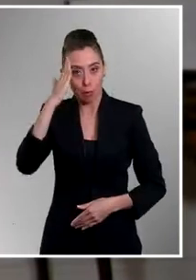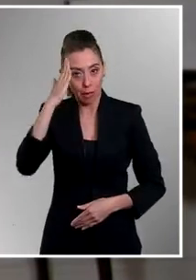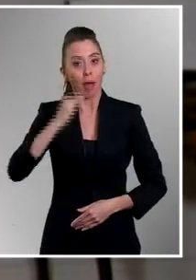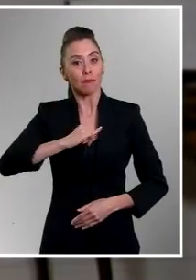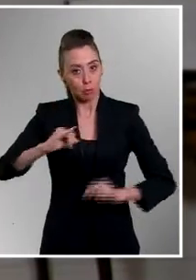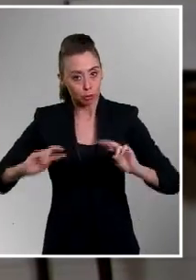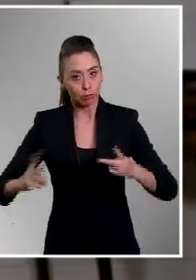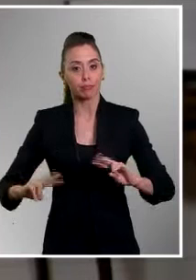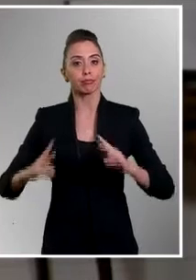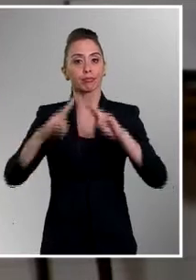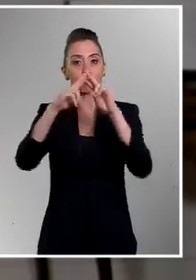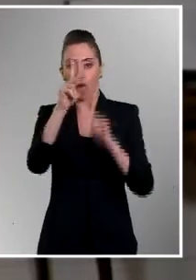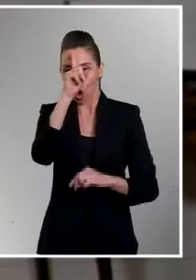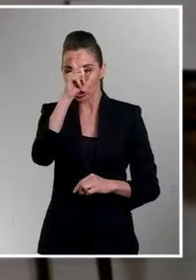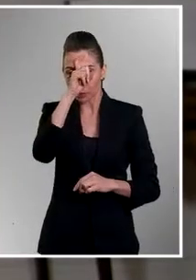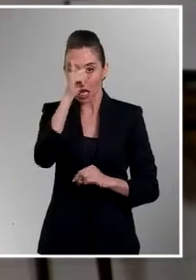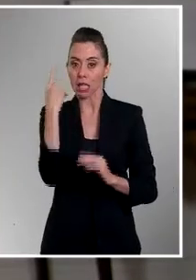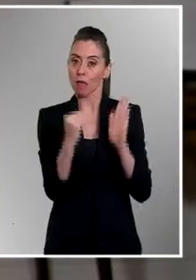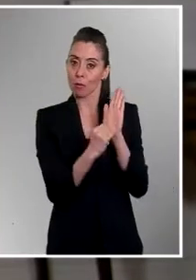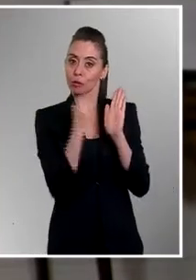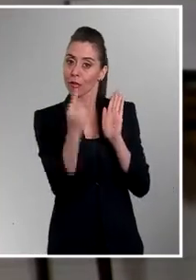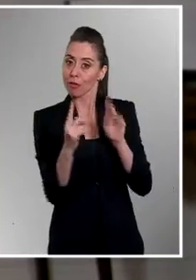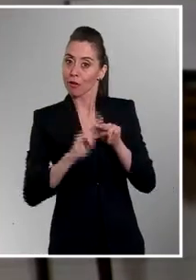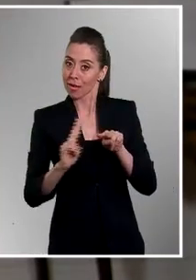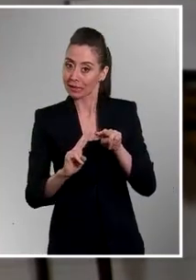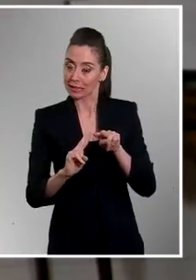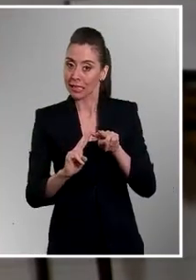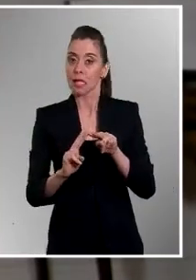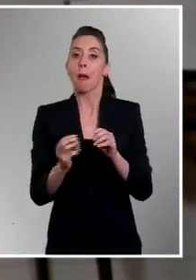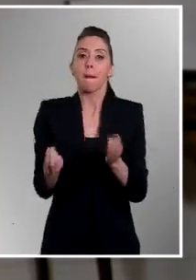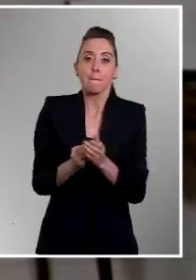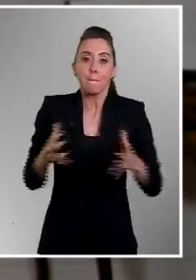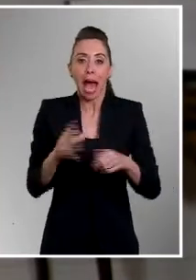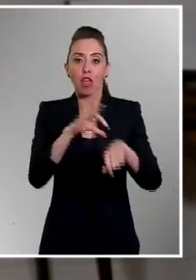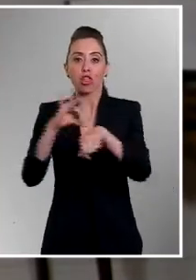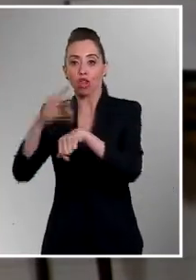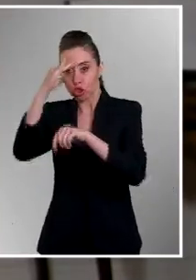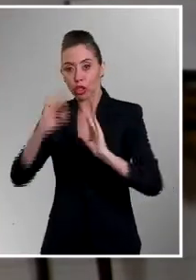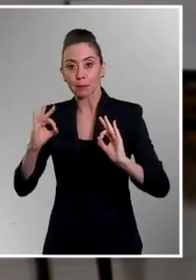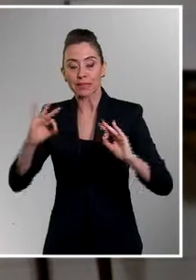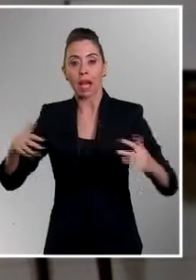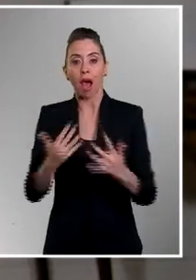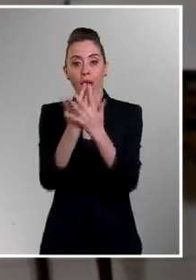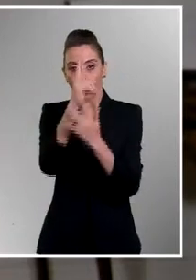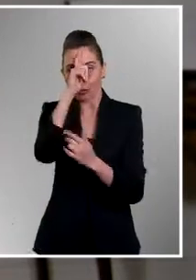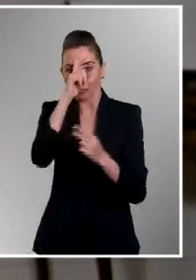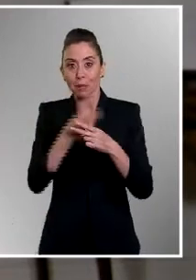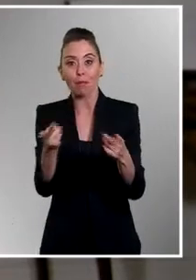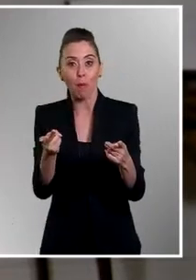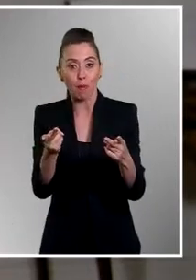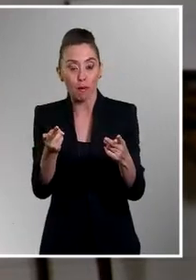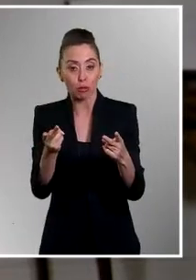seguiremos con la construcción de los hospitales comprometidos para contar con más médicos especialistas pública de salud